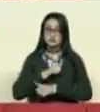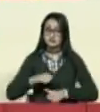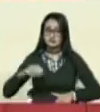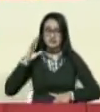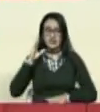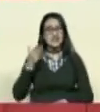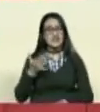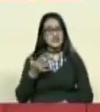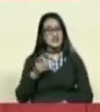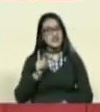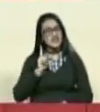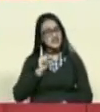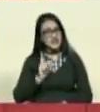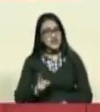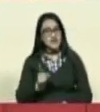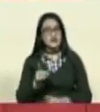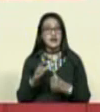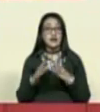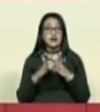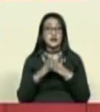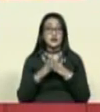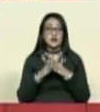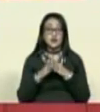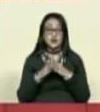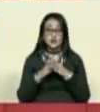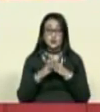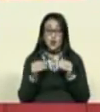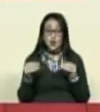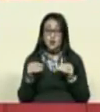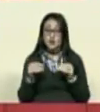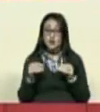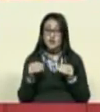tenga todo su sistema de salud